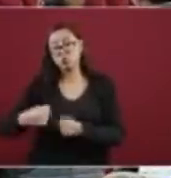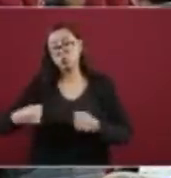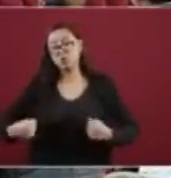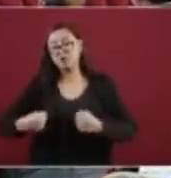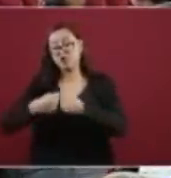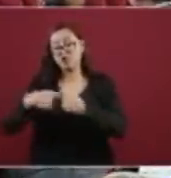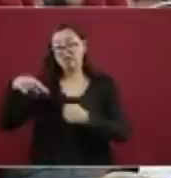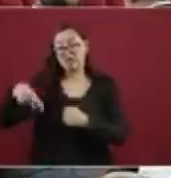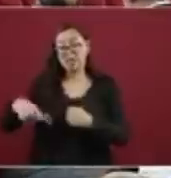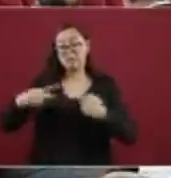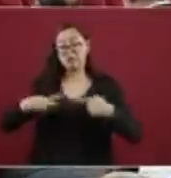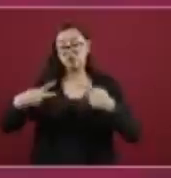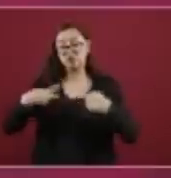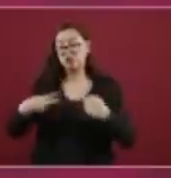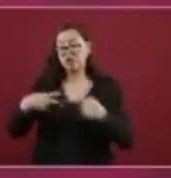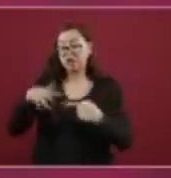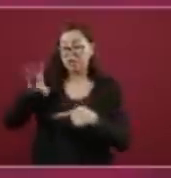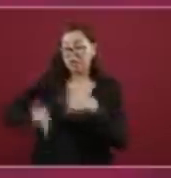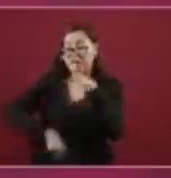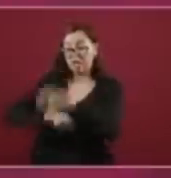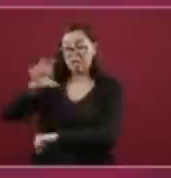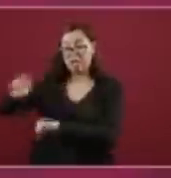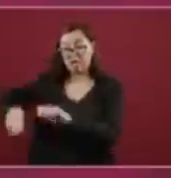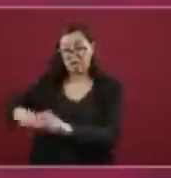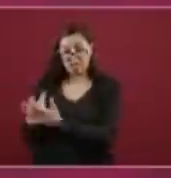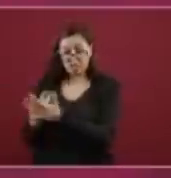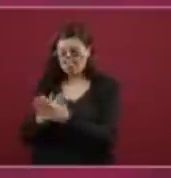mucha prudencia y sí